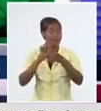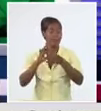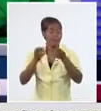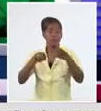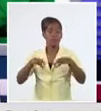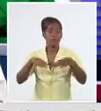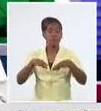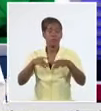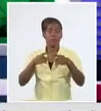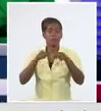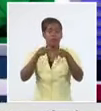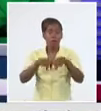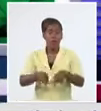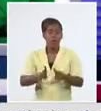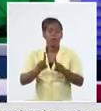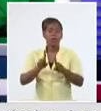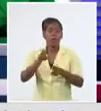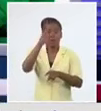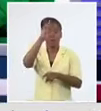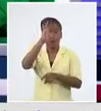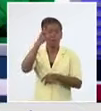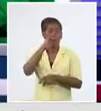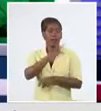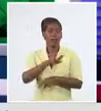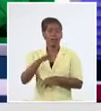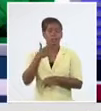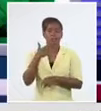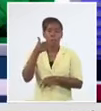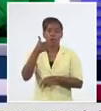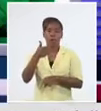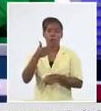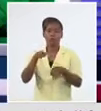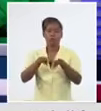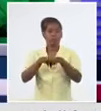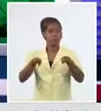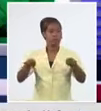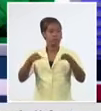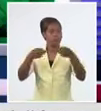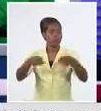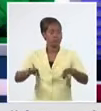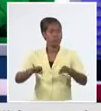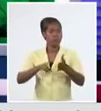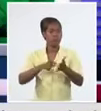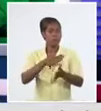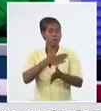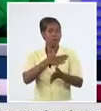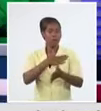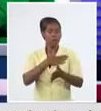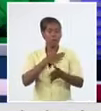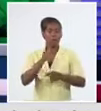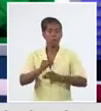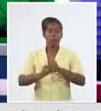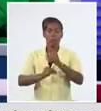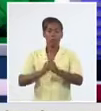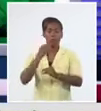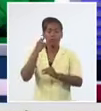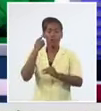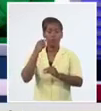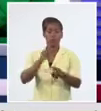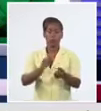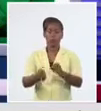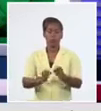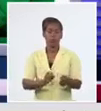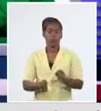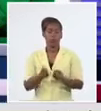momentos en el pediátrico reina una apacible calma, ¿no? En cuanto a la explosión de casos que